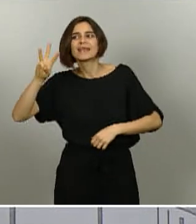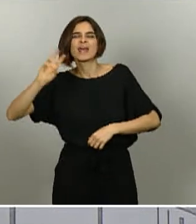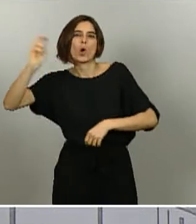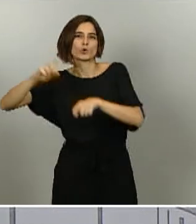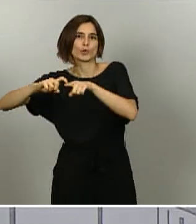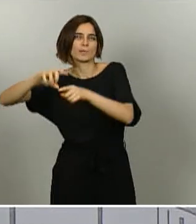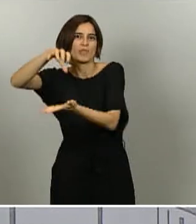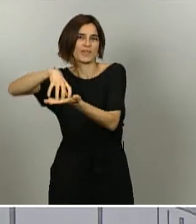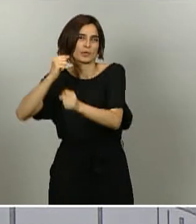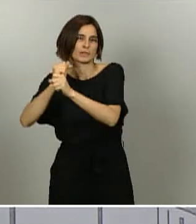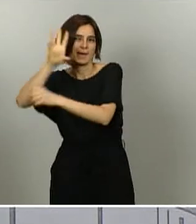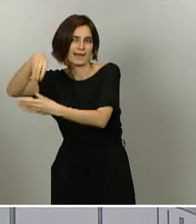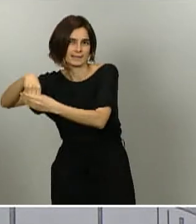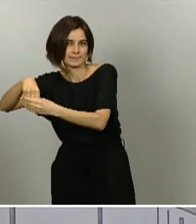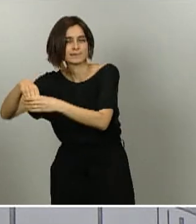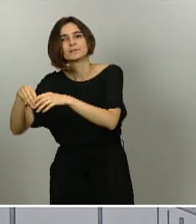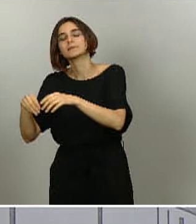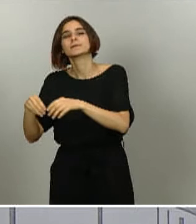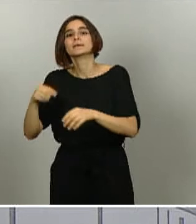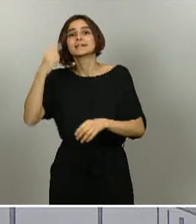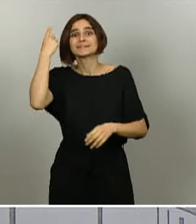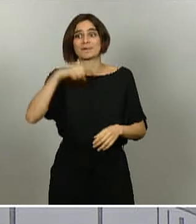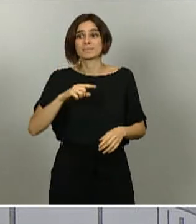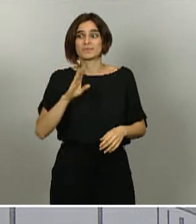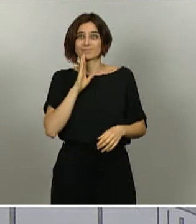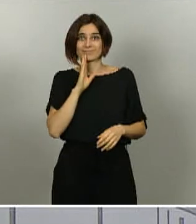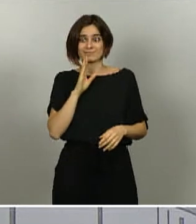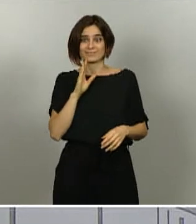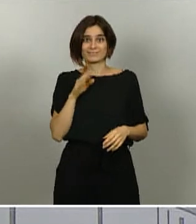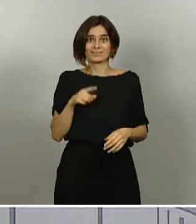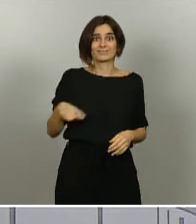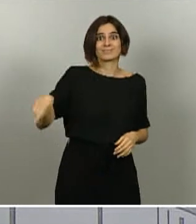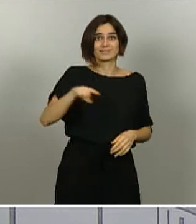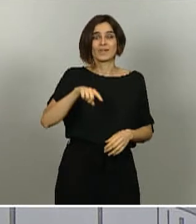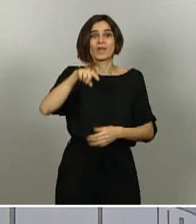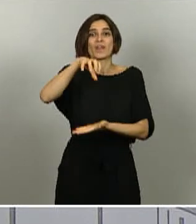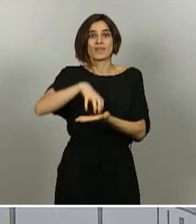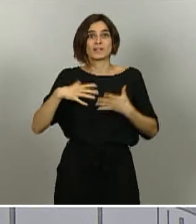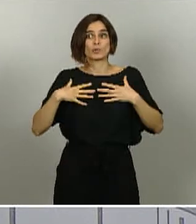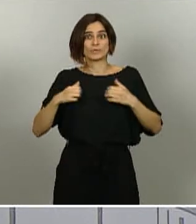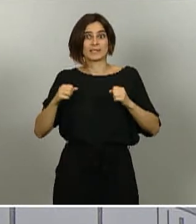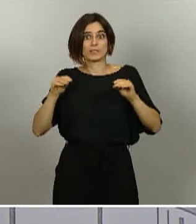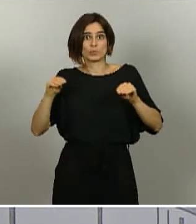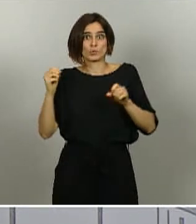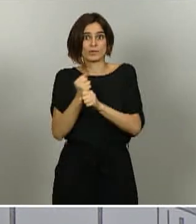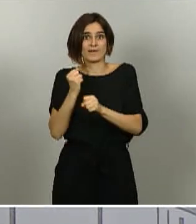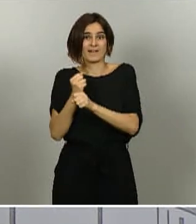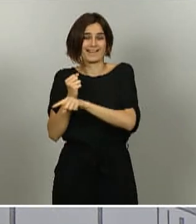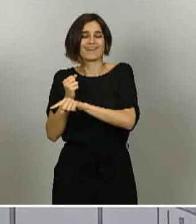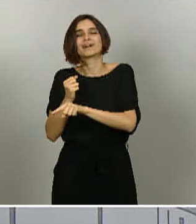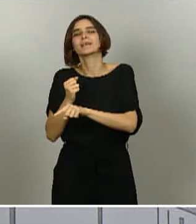tipo de centros. Y sabemos que de ellos, en su centro sanitario, en los que trabajan en centros sanitarios se han